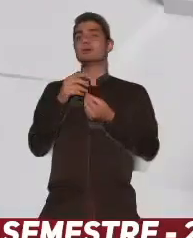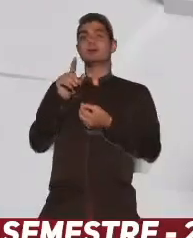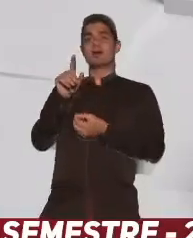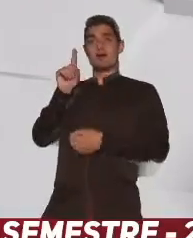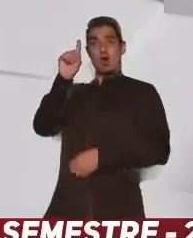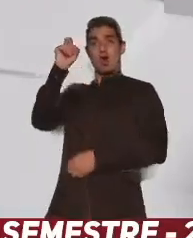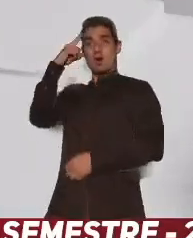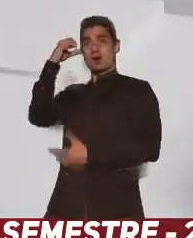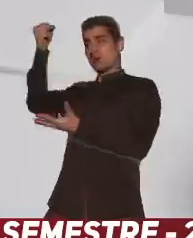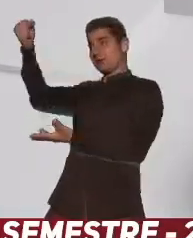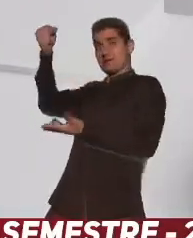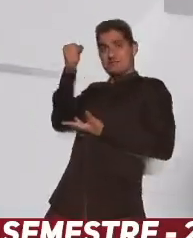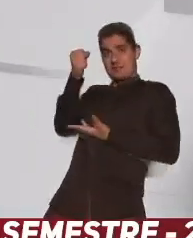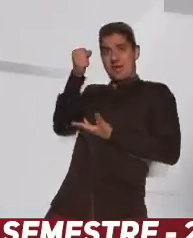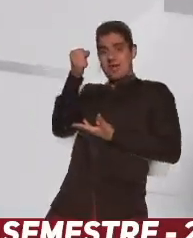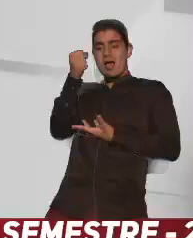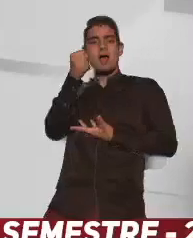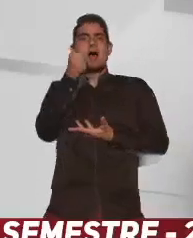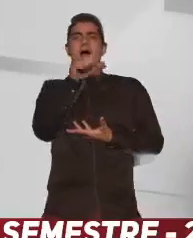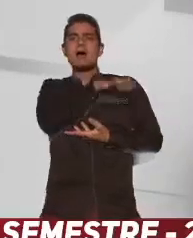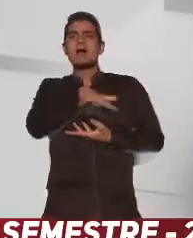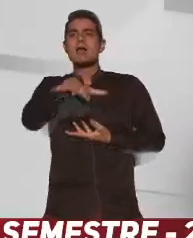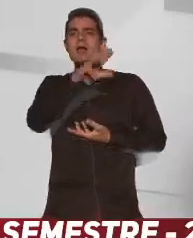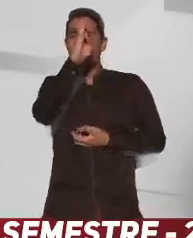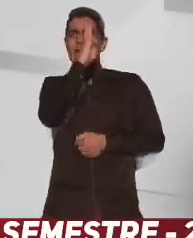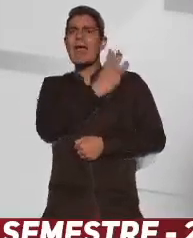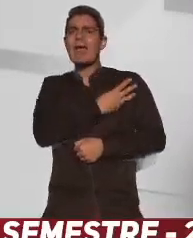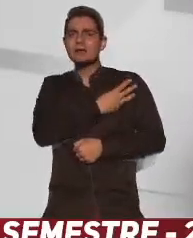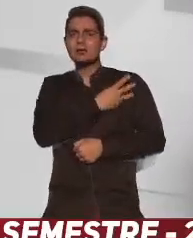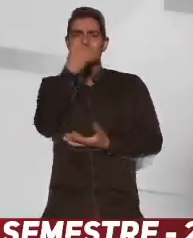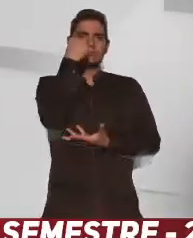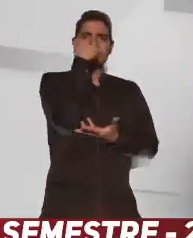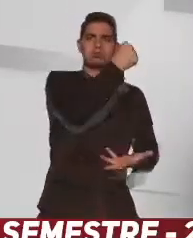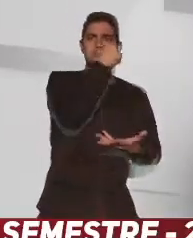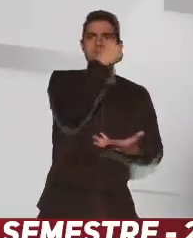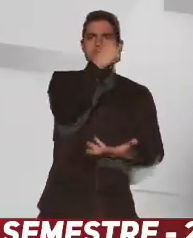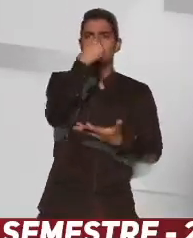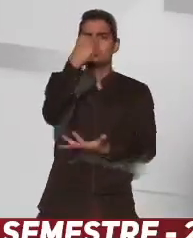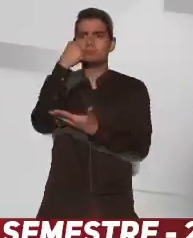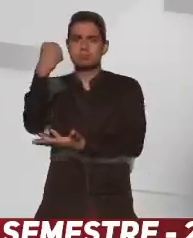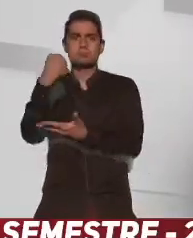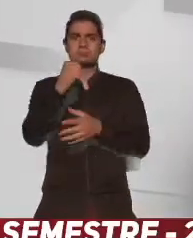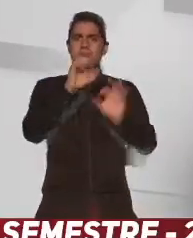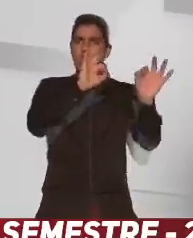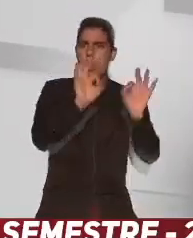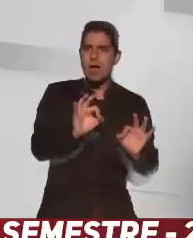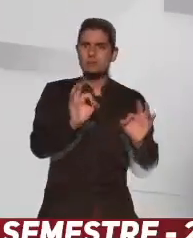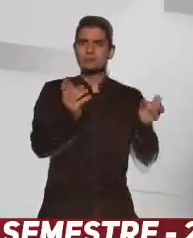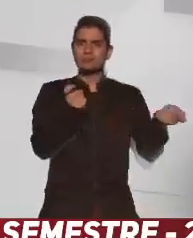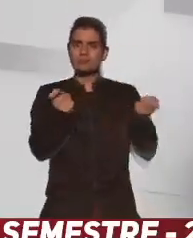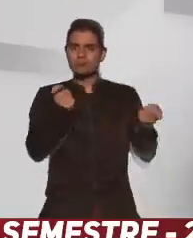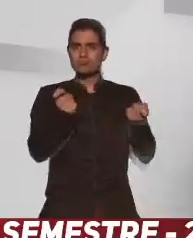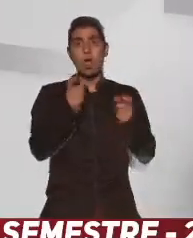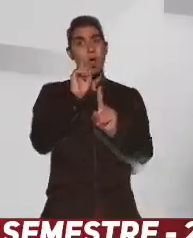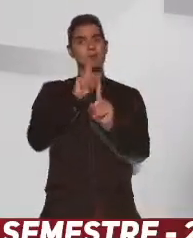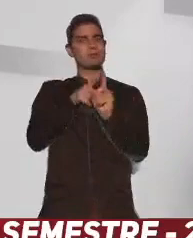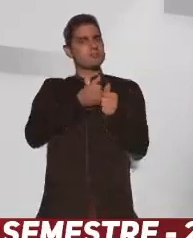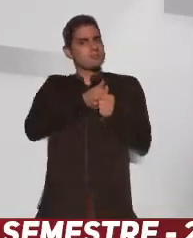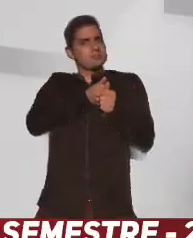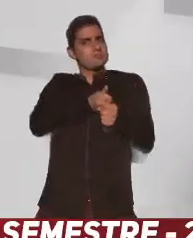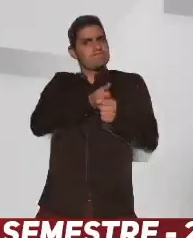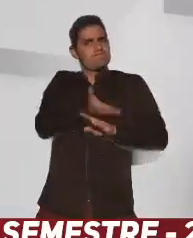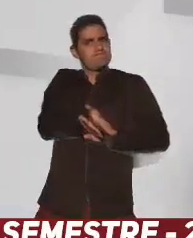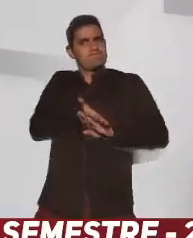recursos apropiados al Ejército Nacional, bajo un estricto seguimiento de los procesos de gestión presupuestal y